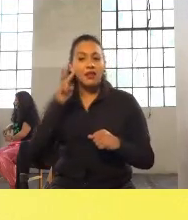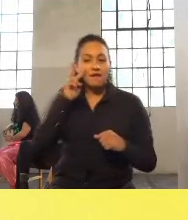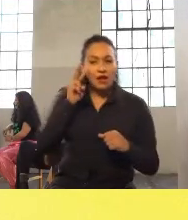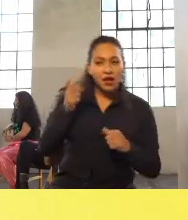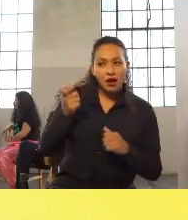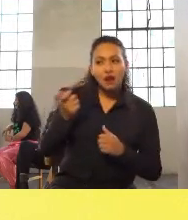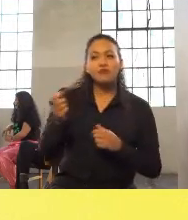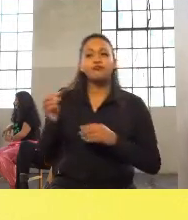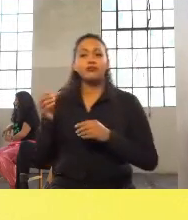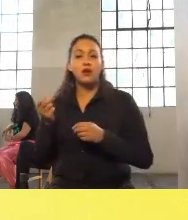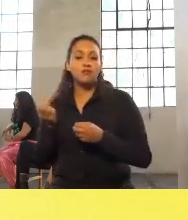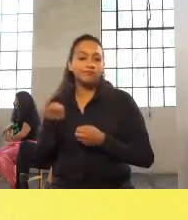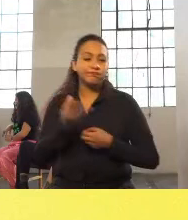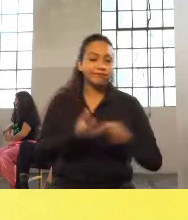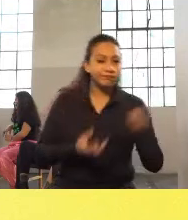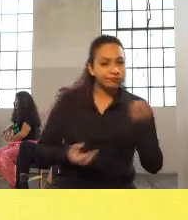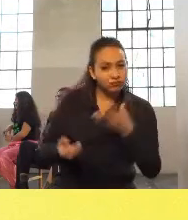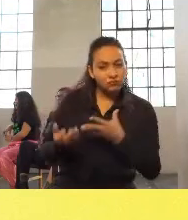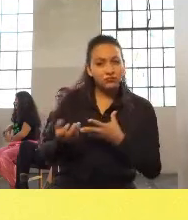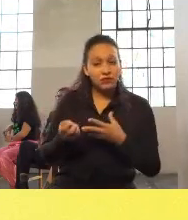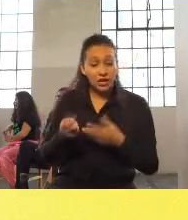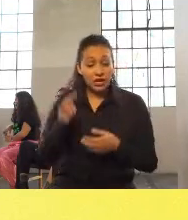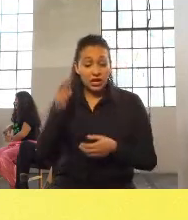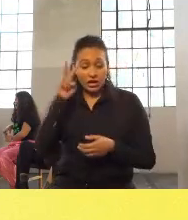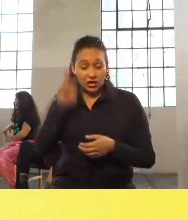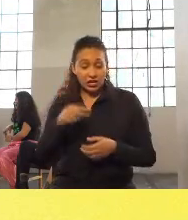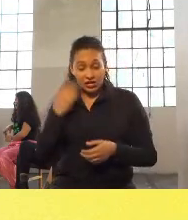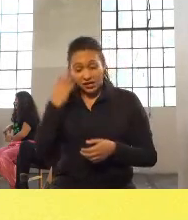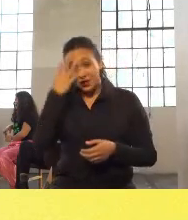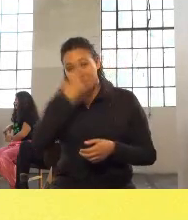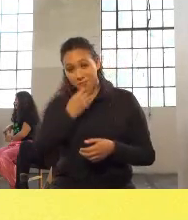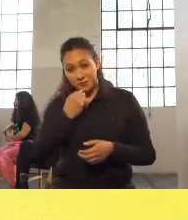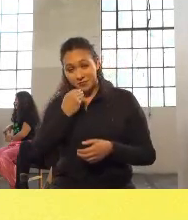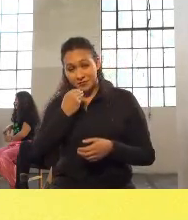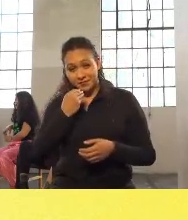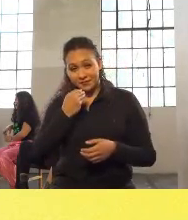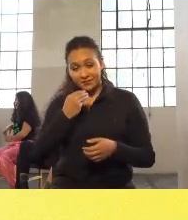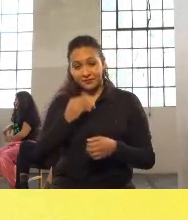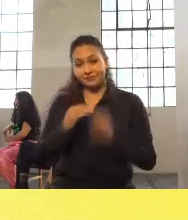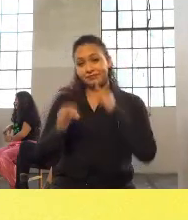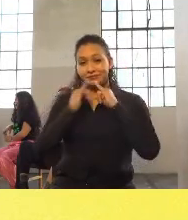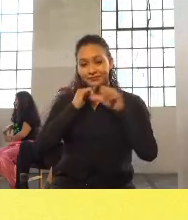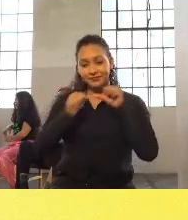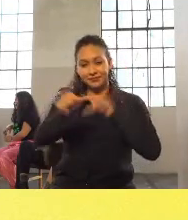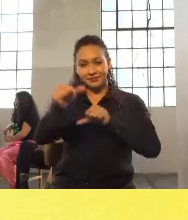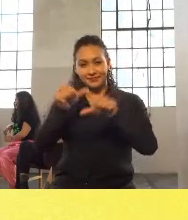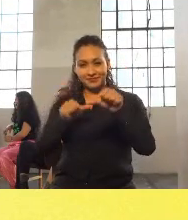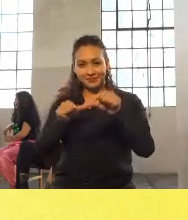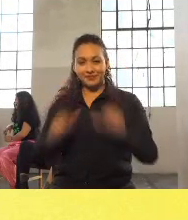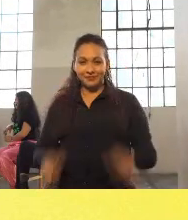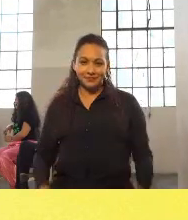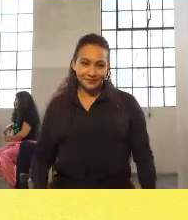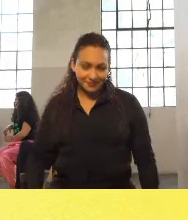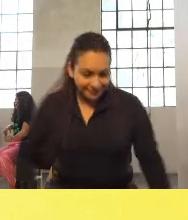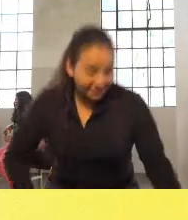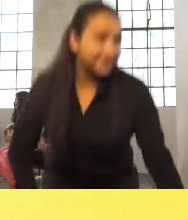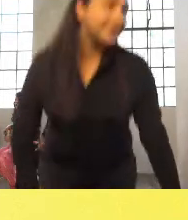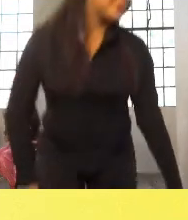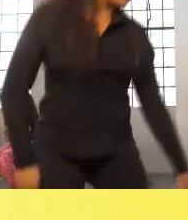también fue una cosa muy, muy bonita cuando llegó Betty, como imaginar ese puesto y cómo también